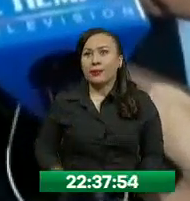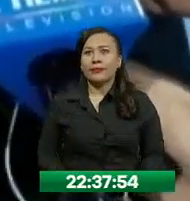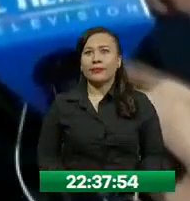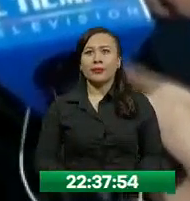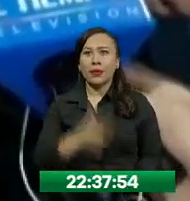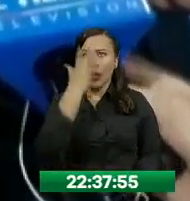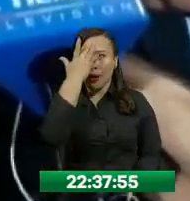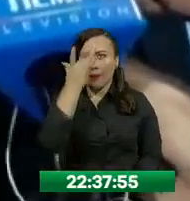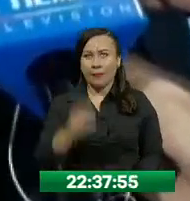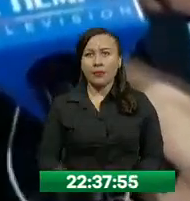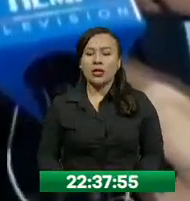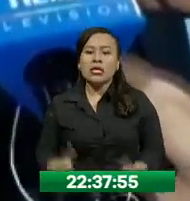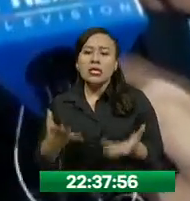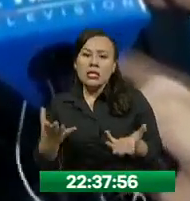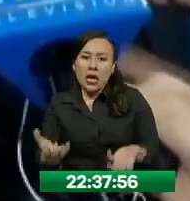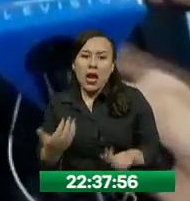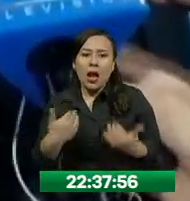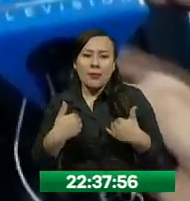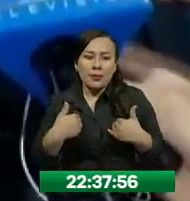porque me requieren.